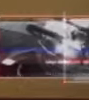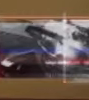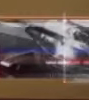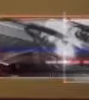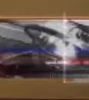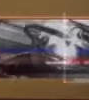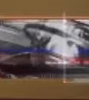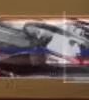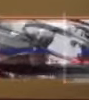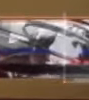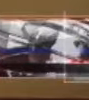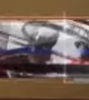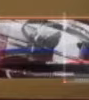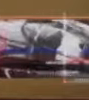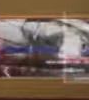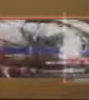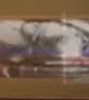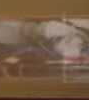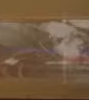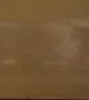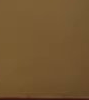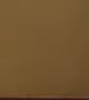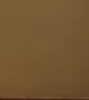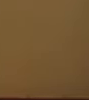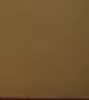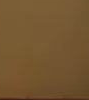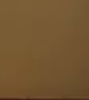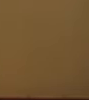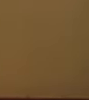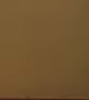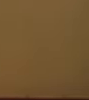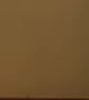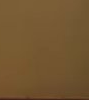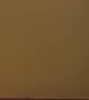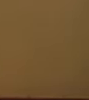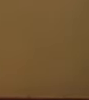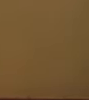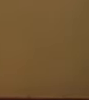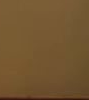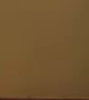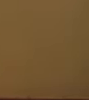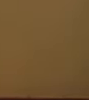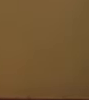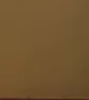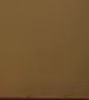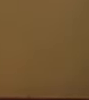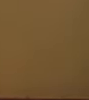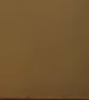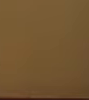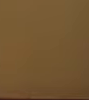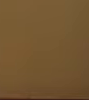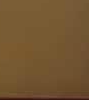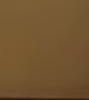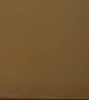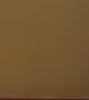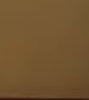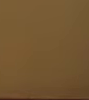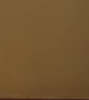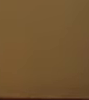de todas las dependencias, generando un enfoque crítico a través de la reflexión, tanto de